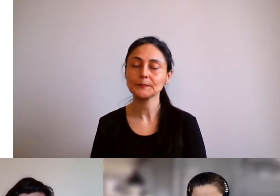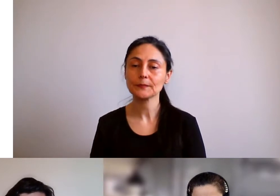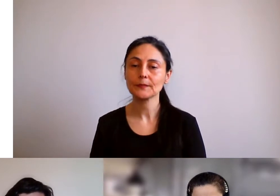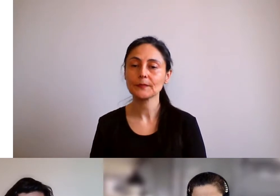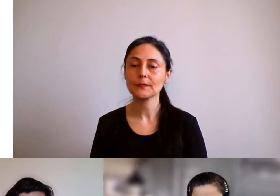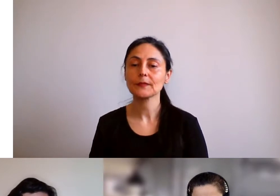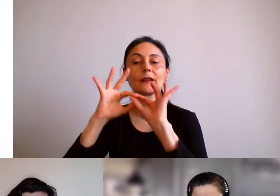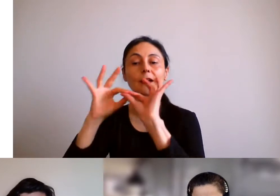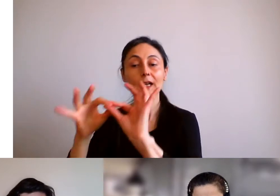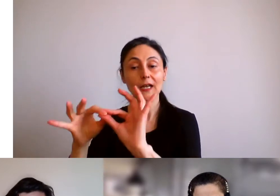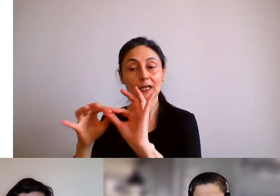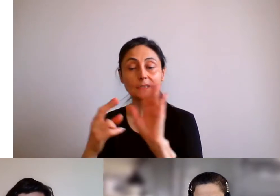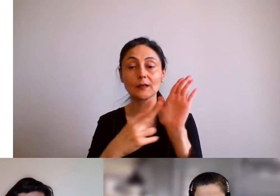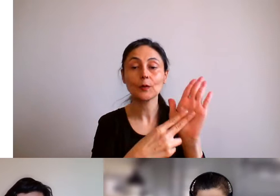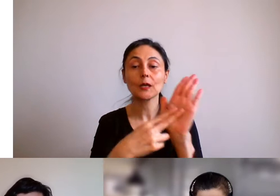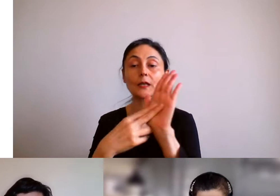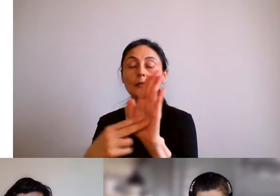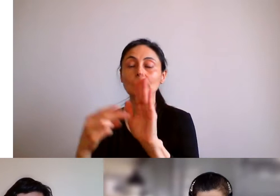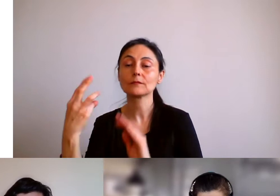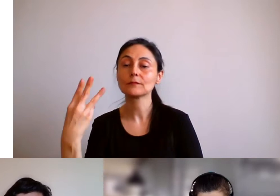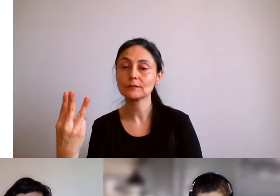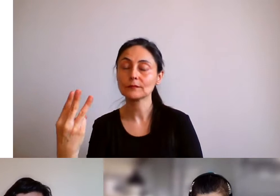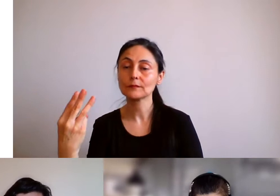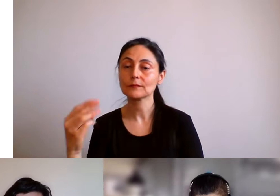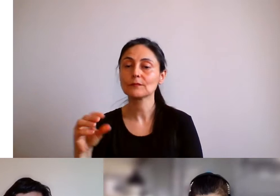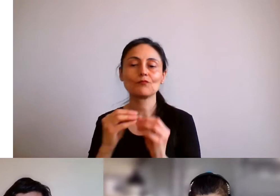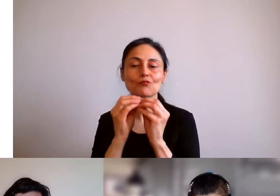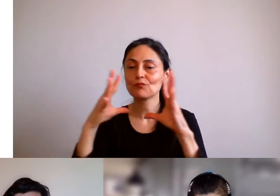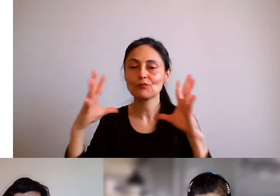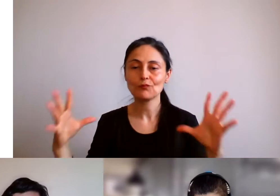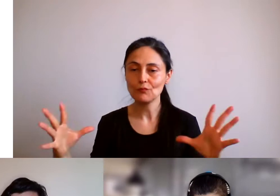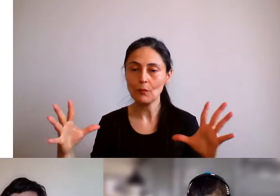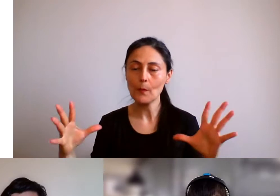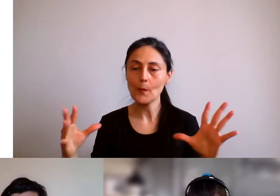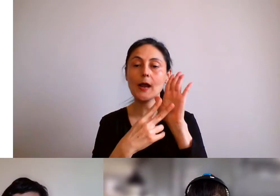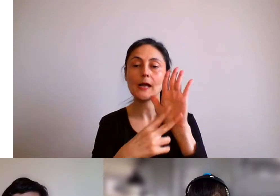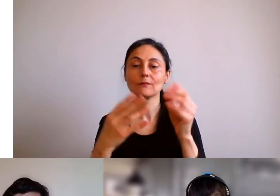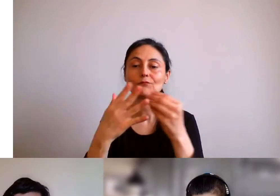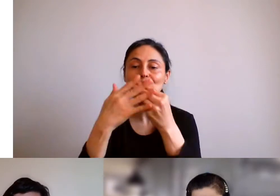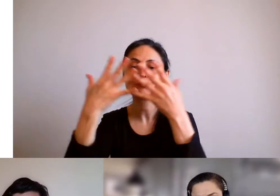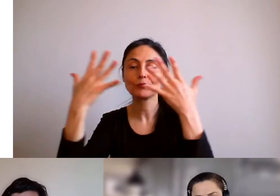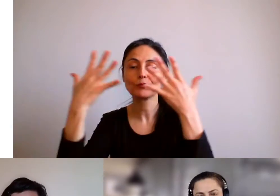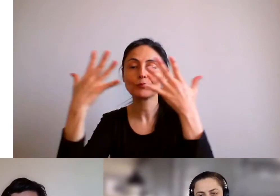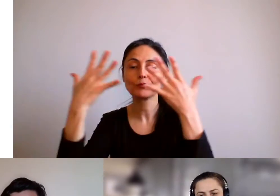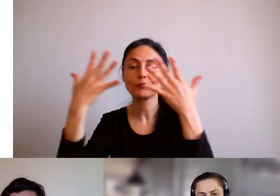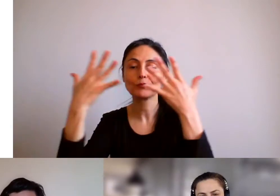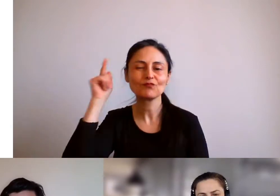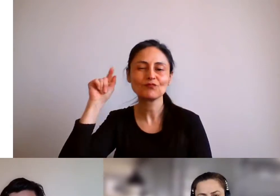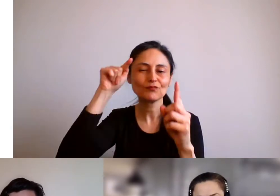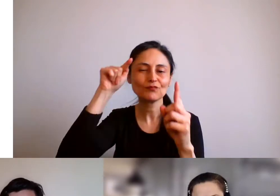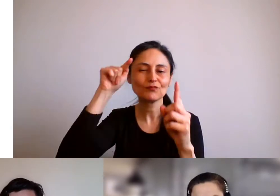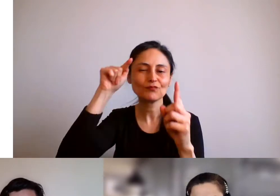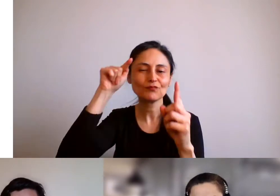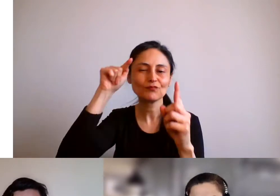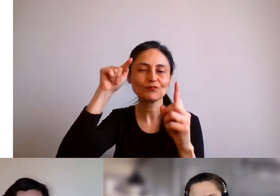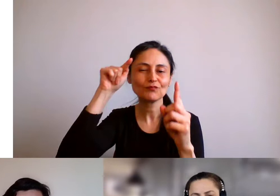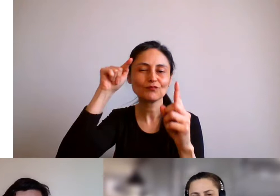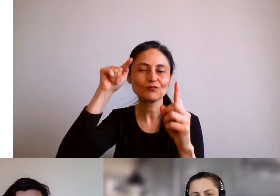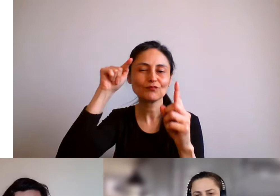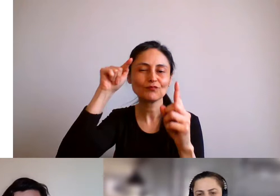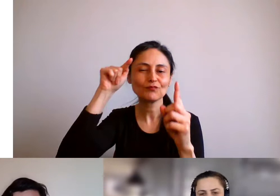tres. Creo que han sido muy ilustrativas, además, desde la perspectiva desde la cual cada disciplina enfoca, ¿no es